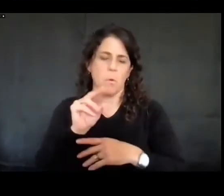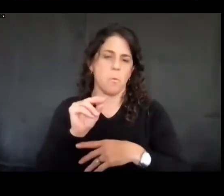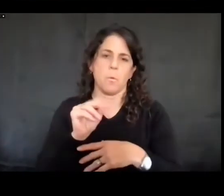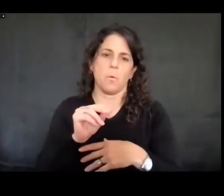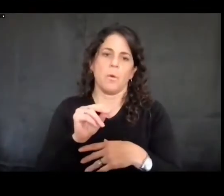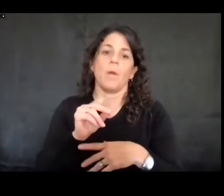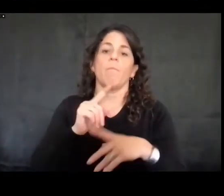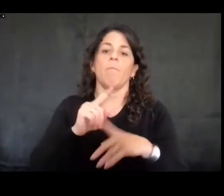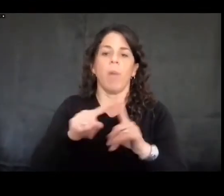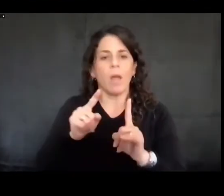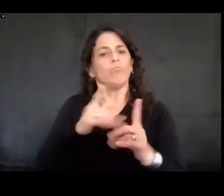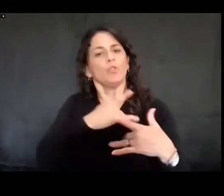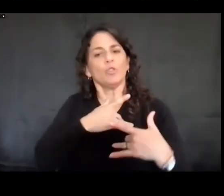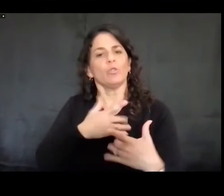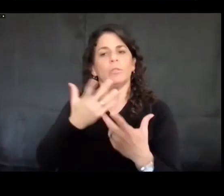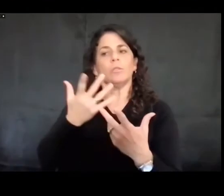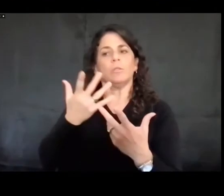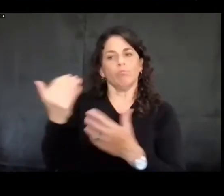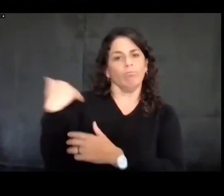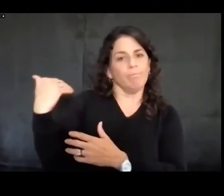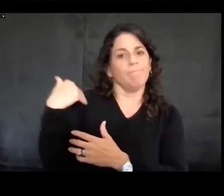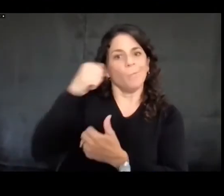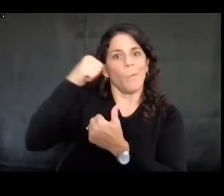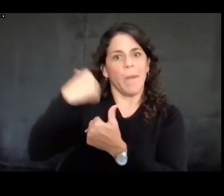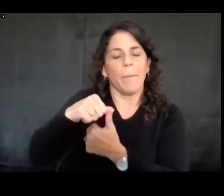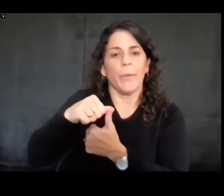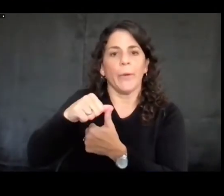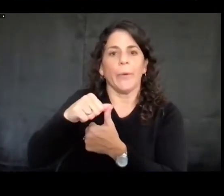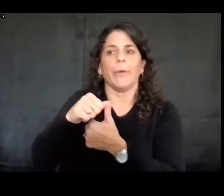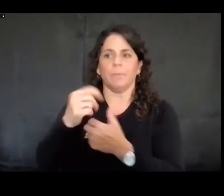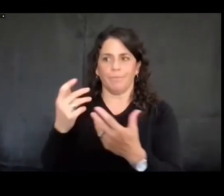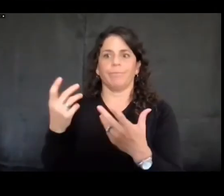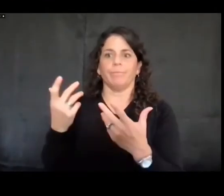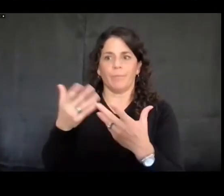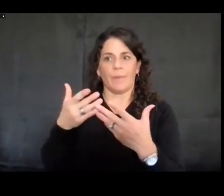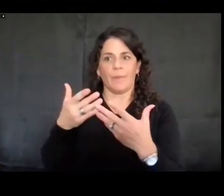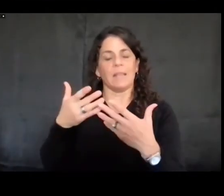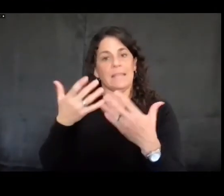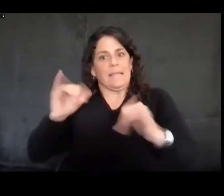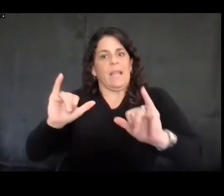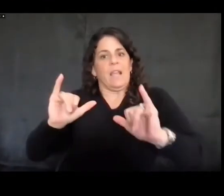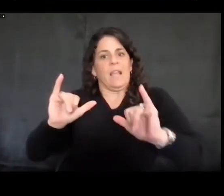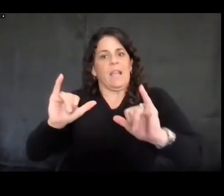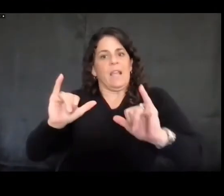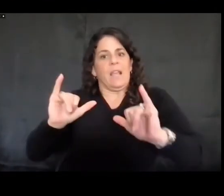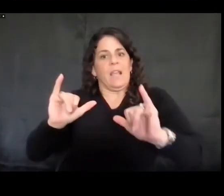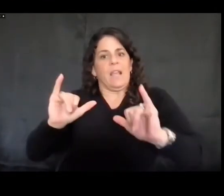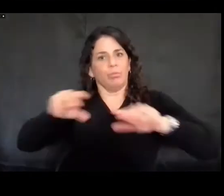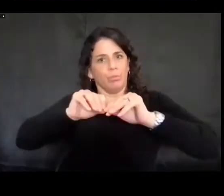y por eso le estamos dando este mensaje una y otra vez tenemos